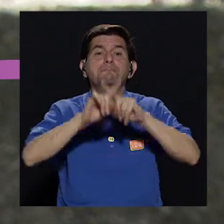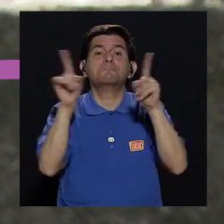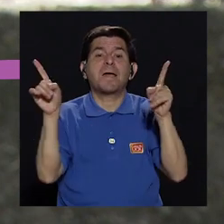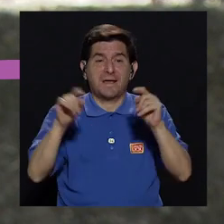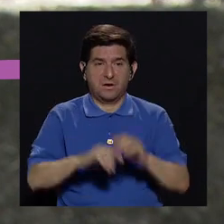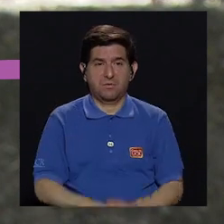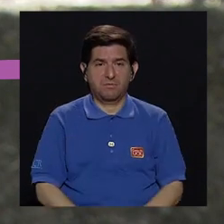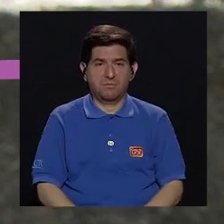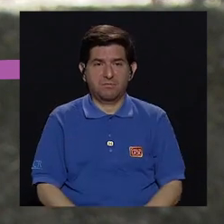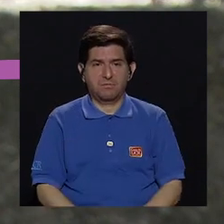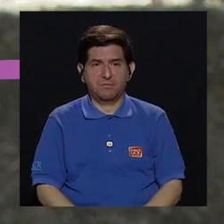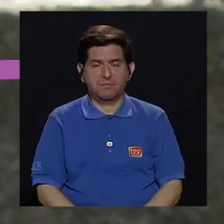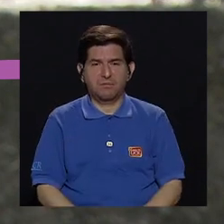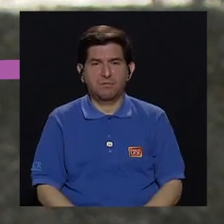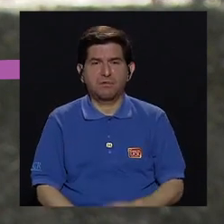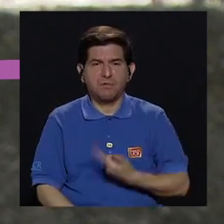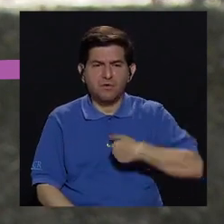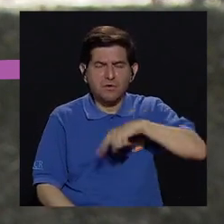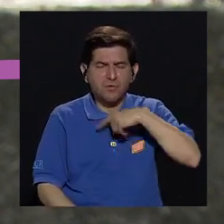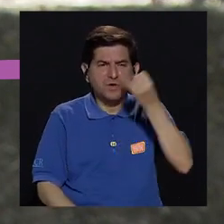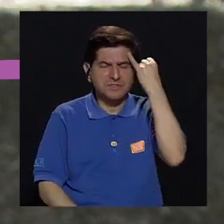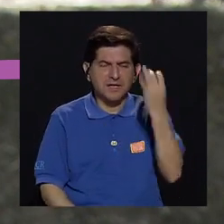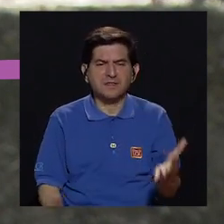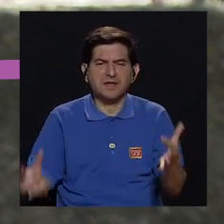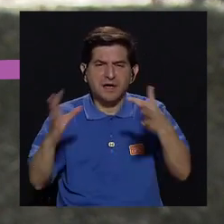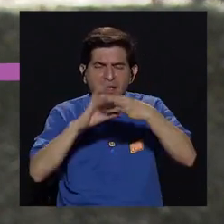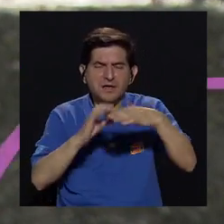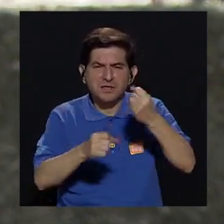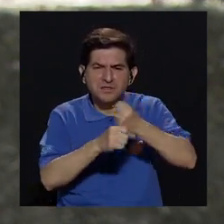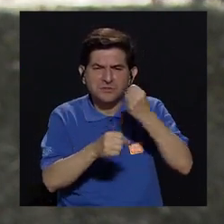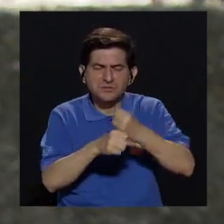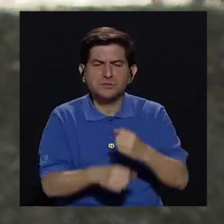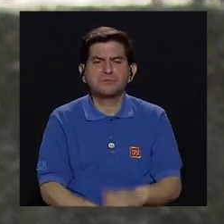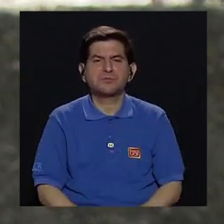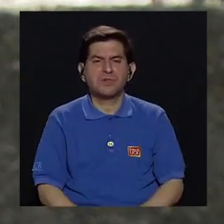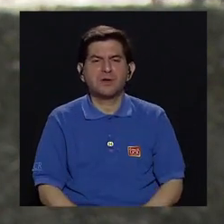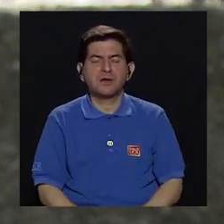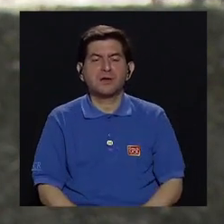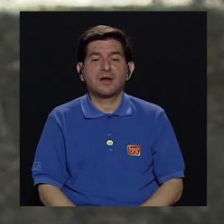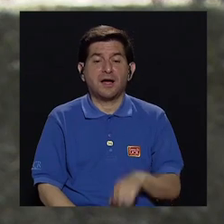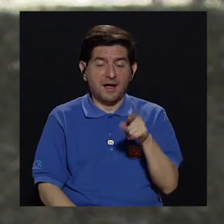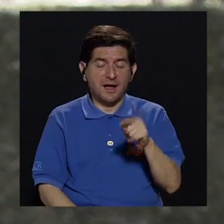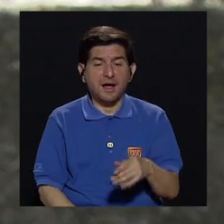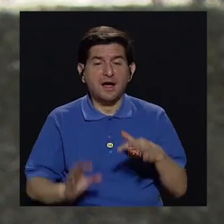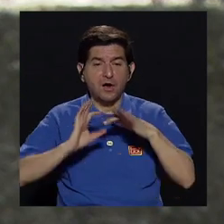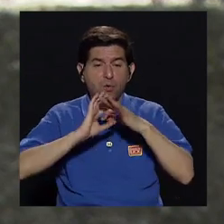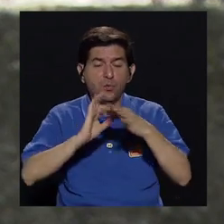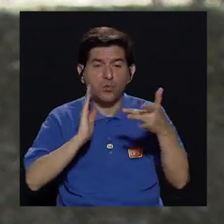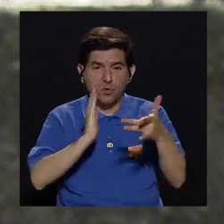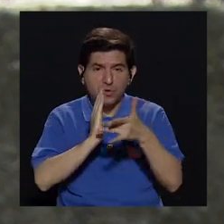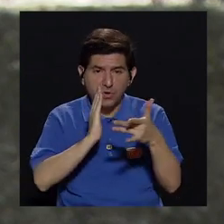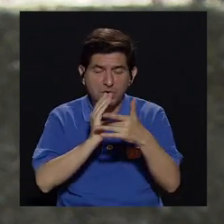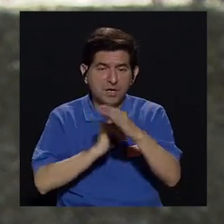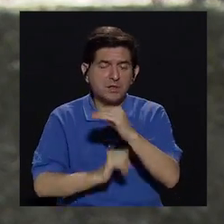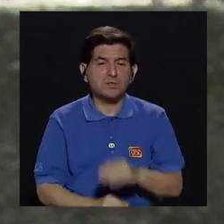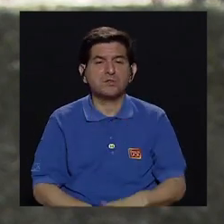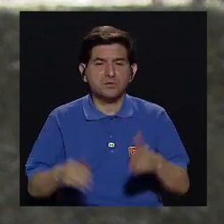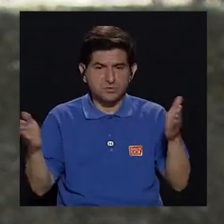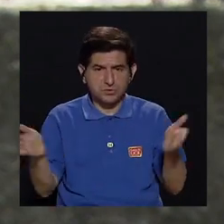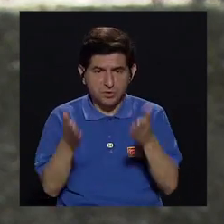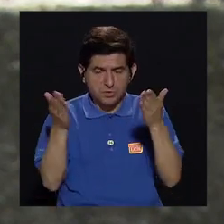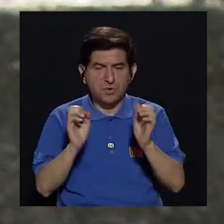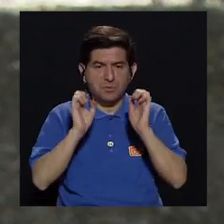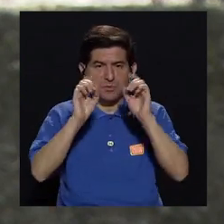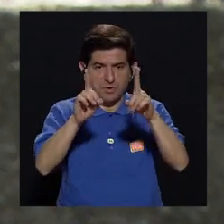pero la idea es unificar esfuerzos y trabajarlos con la mano con la tecnología y con la mano con la promoción,